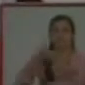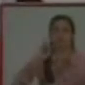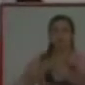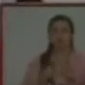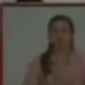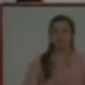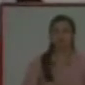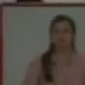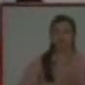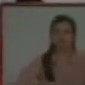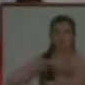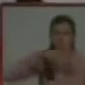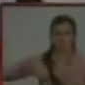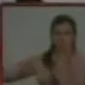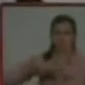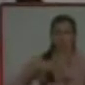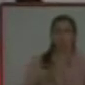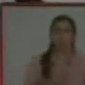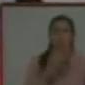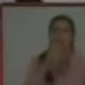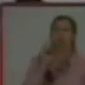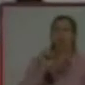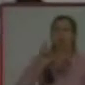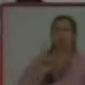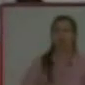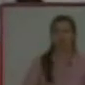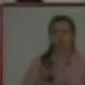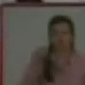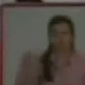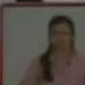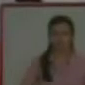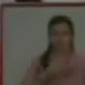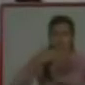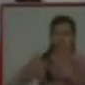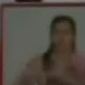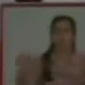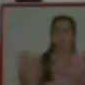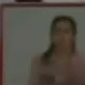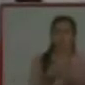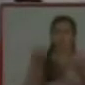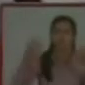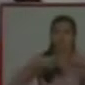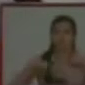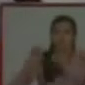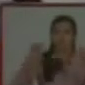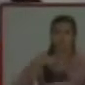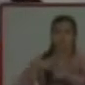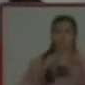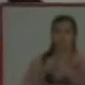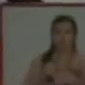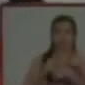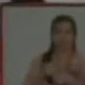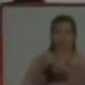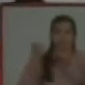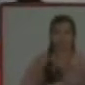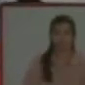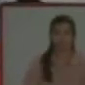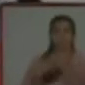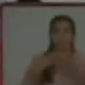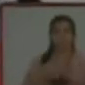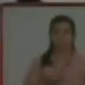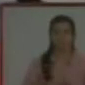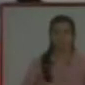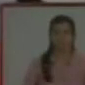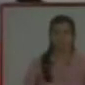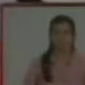oxigenación hiperbárica que junto a la fisioterapia sigan consolidando el proceso de fortalecimiento de la salud que he